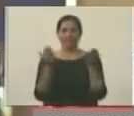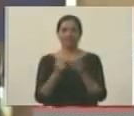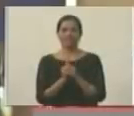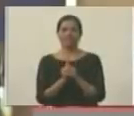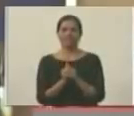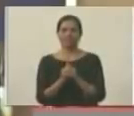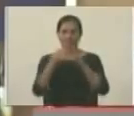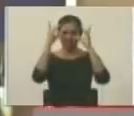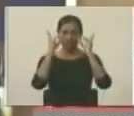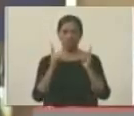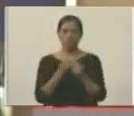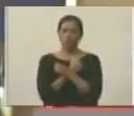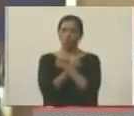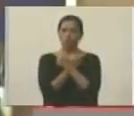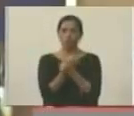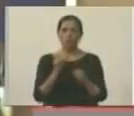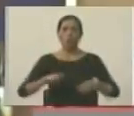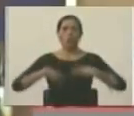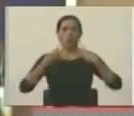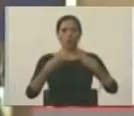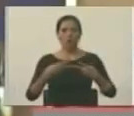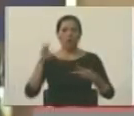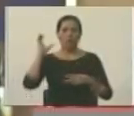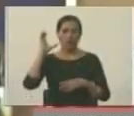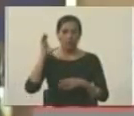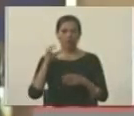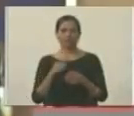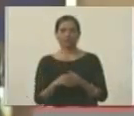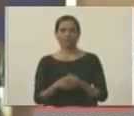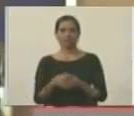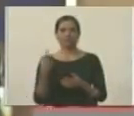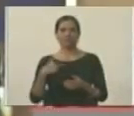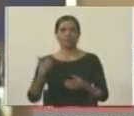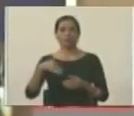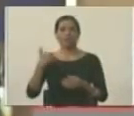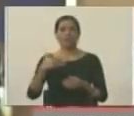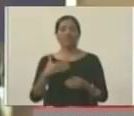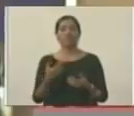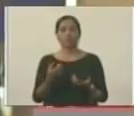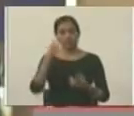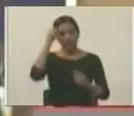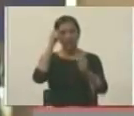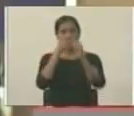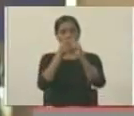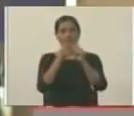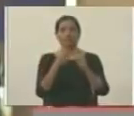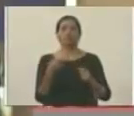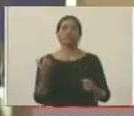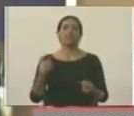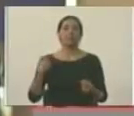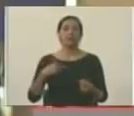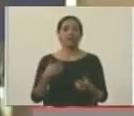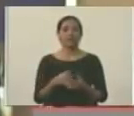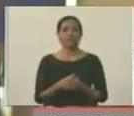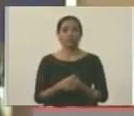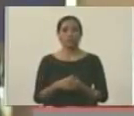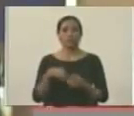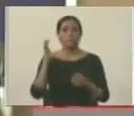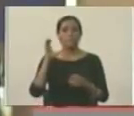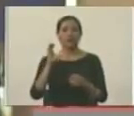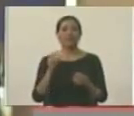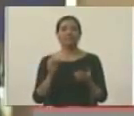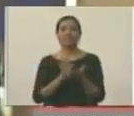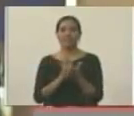que salir un amor renovado por la patria. Tenemos derecho a la esperanza, tenemos derecho a un país tranquilo. Y ese país tranquilo,